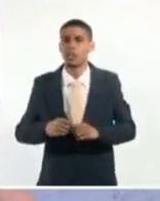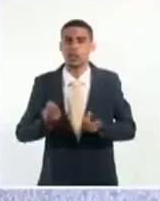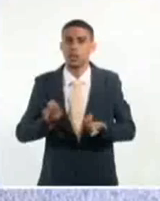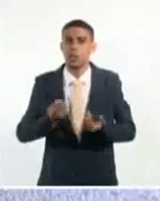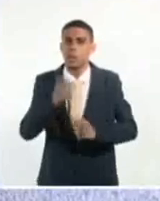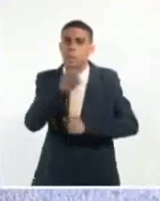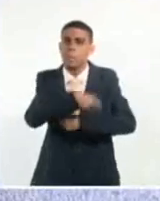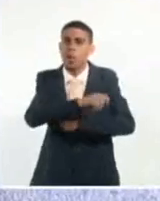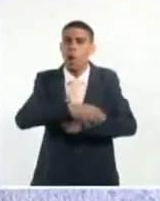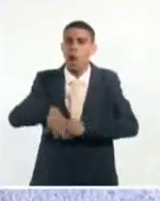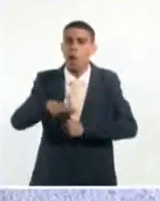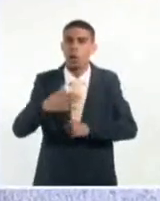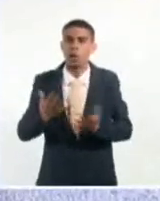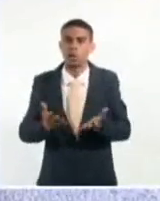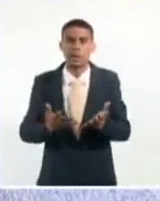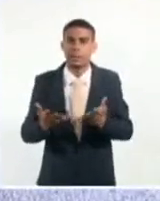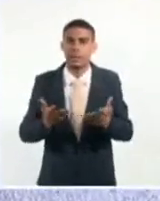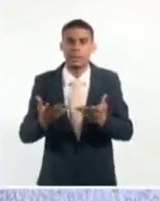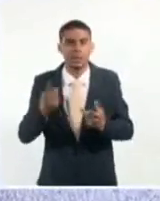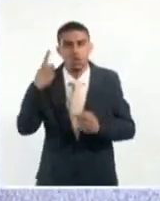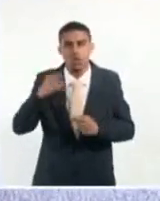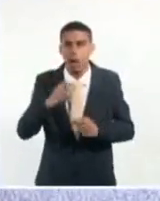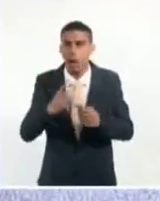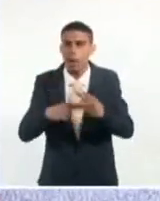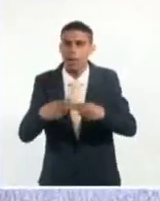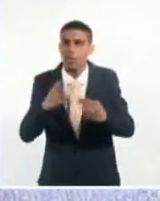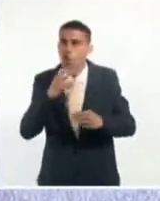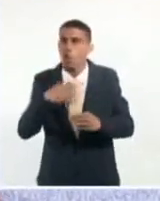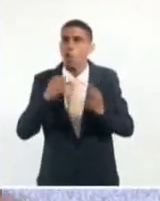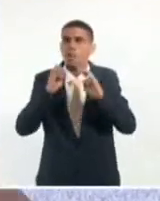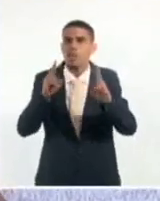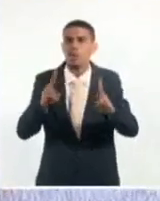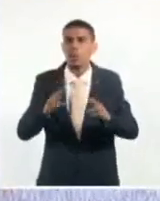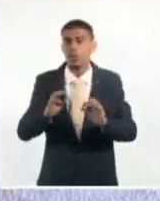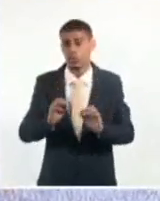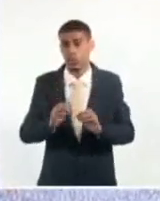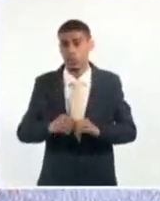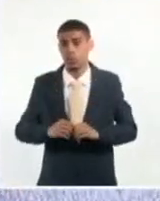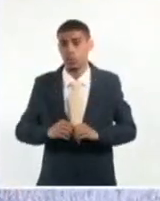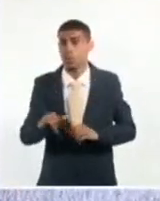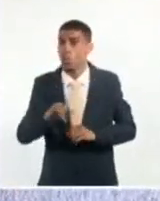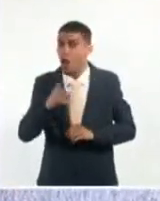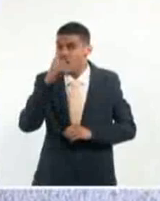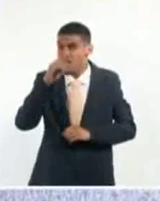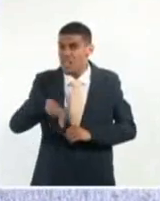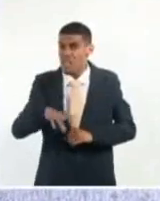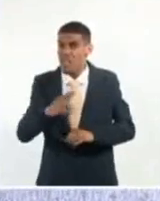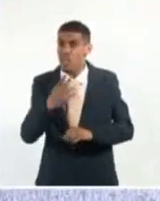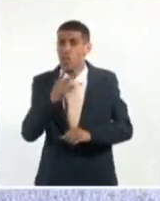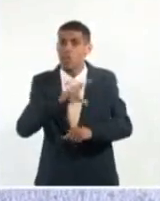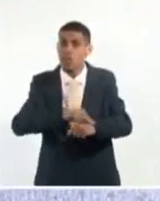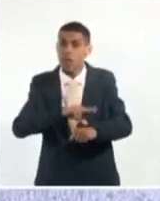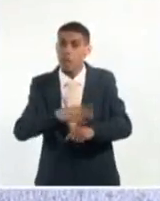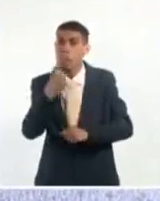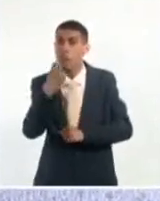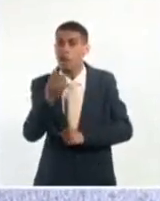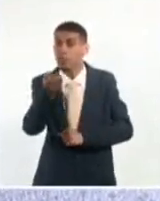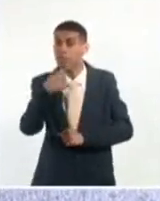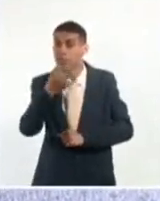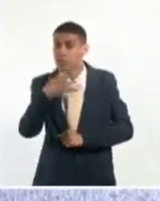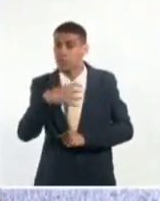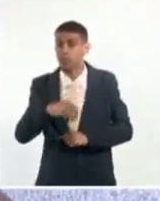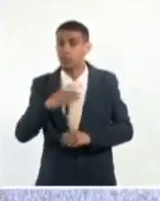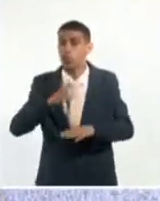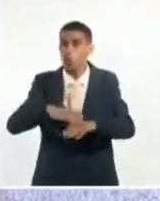desesperación. Lo hace con toda intención, desde un niño que está enfermo, que le falta una medicina, que hay que